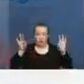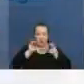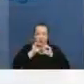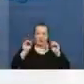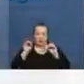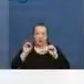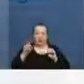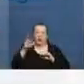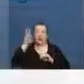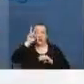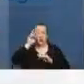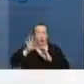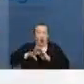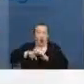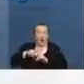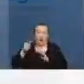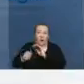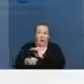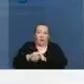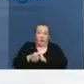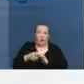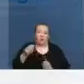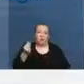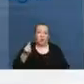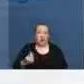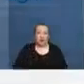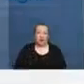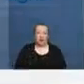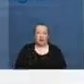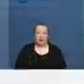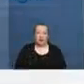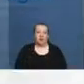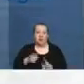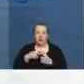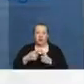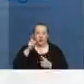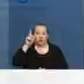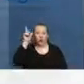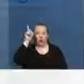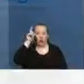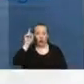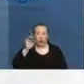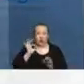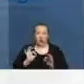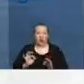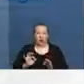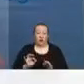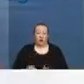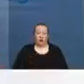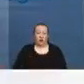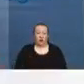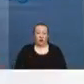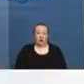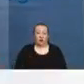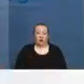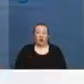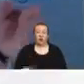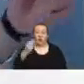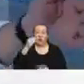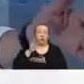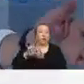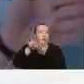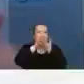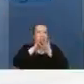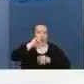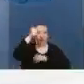esconde muy bien la plata chuta pues entonces con esa lógica saben que estamos rodeados de marcianos pero yo no veo a